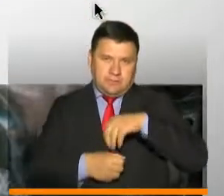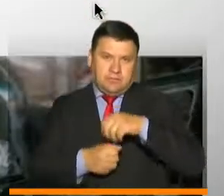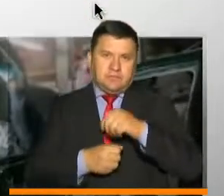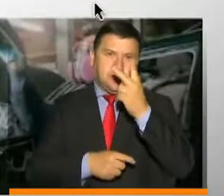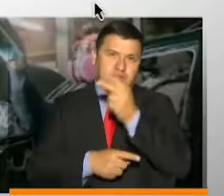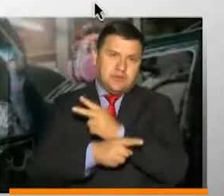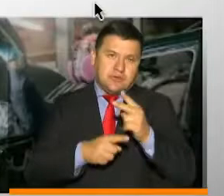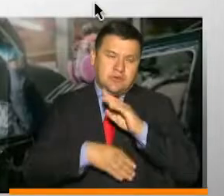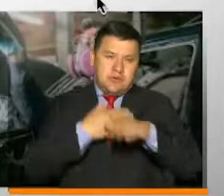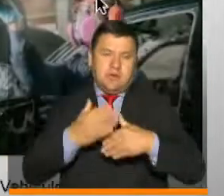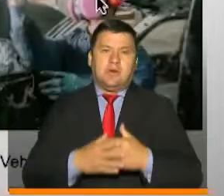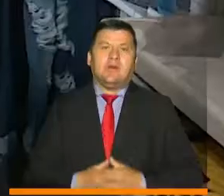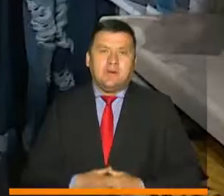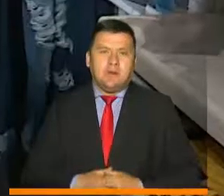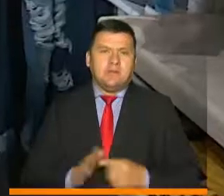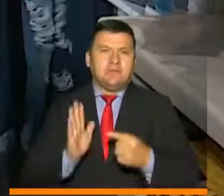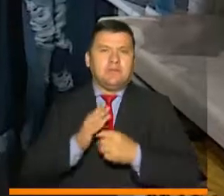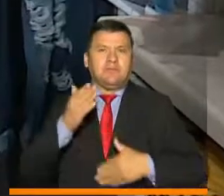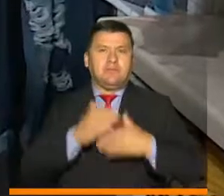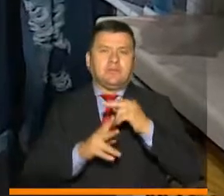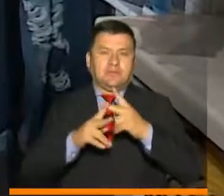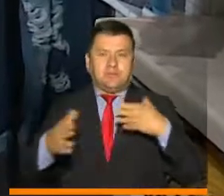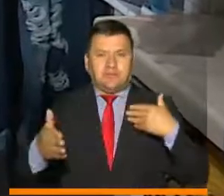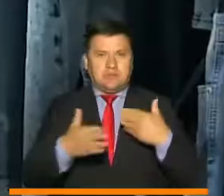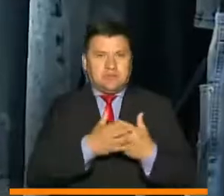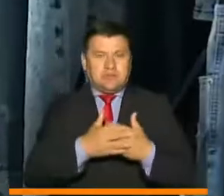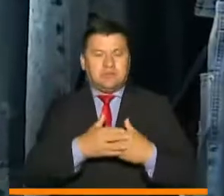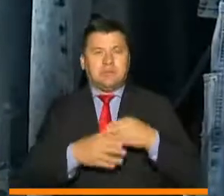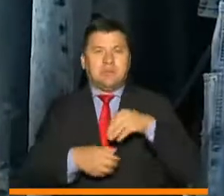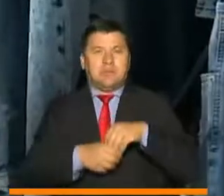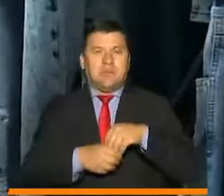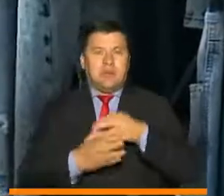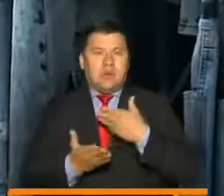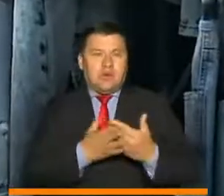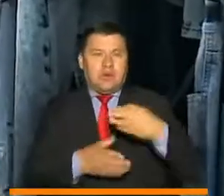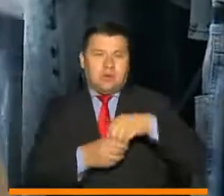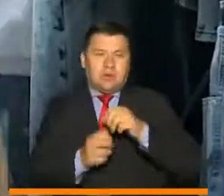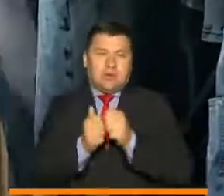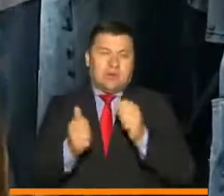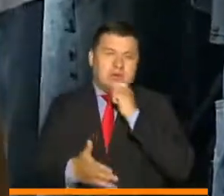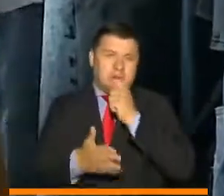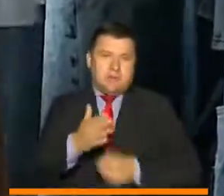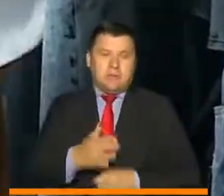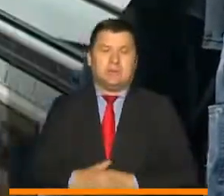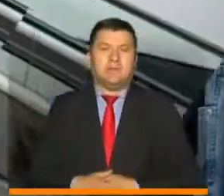las 2 semanas siguientes, contadas a partir de la fecha en la cual se realizó la compra sin IVA.